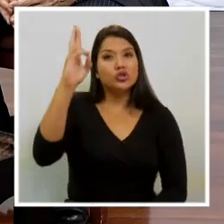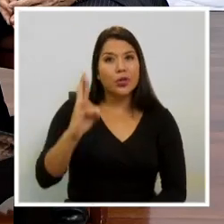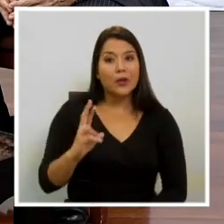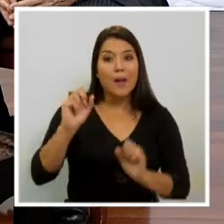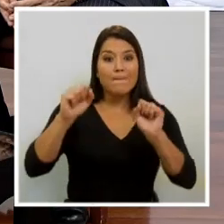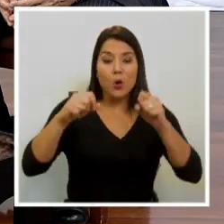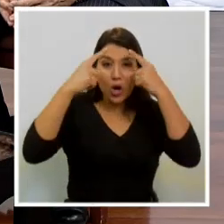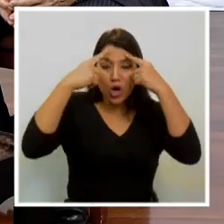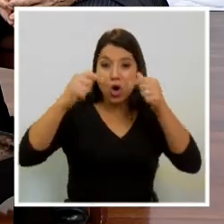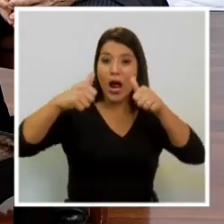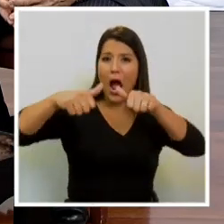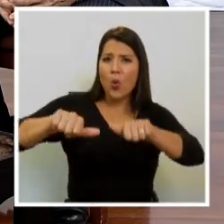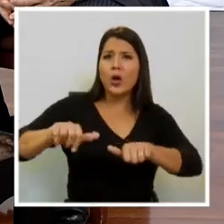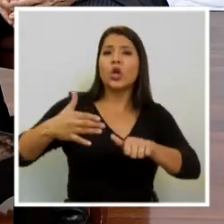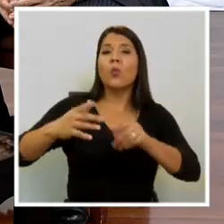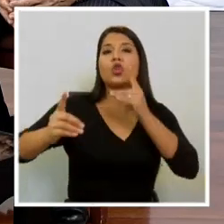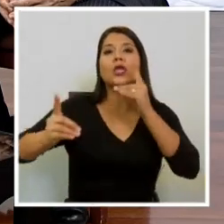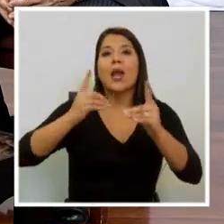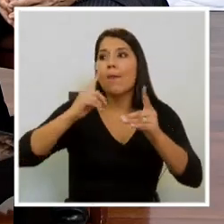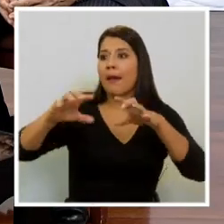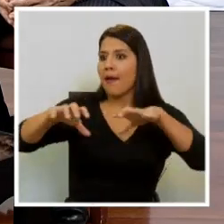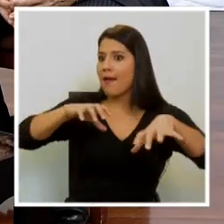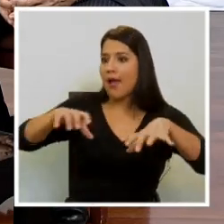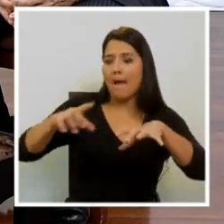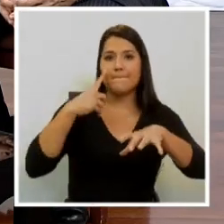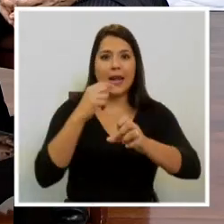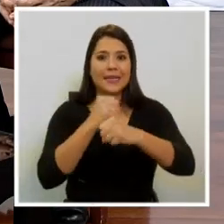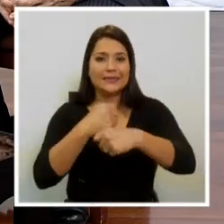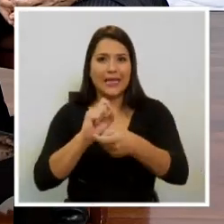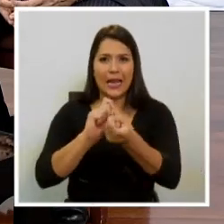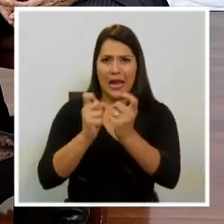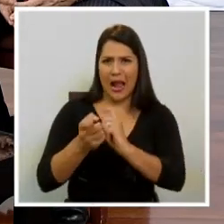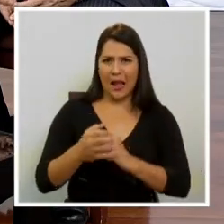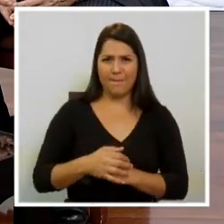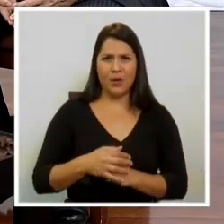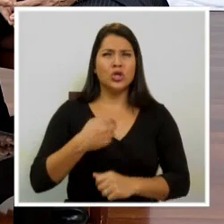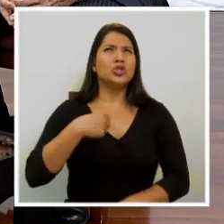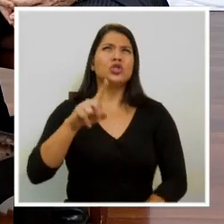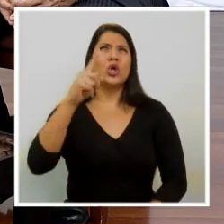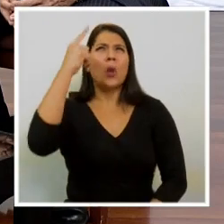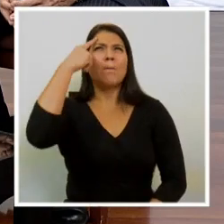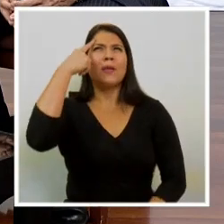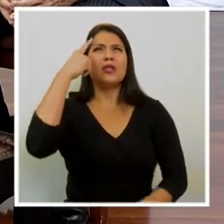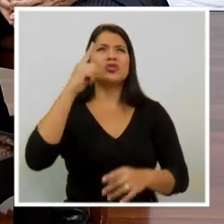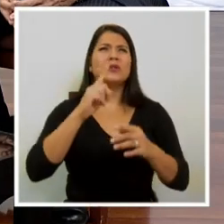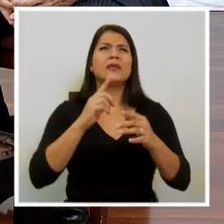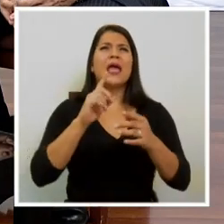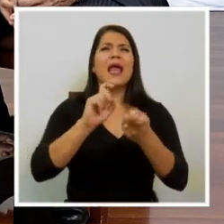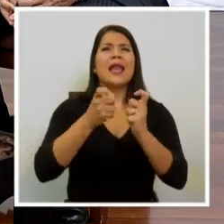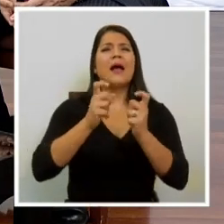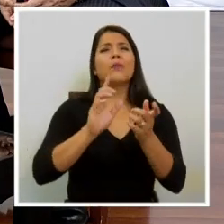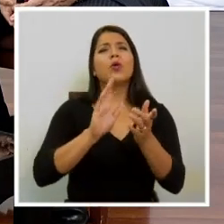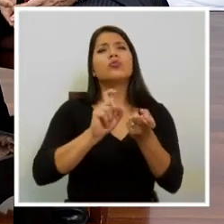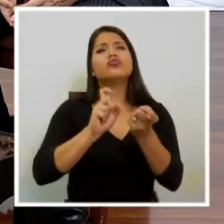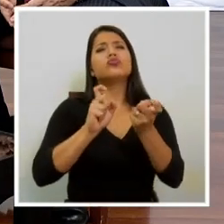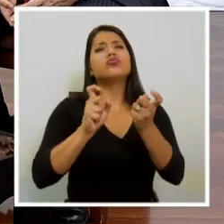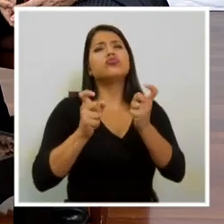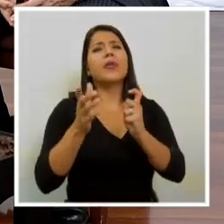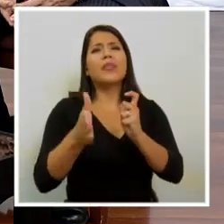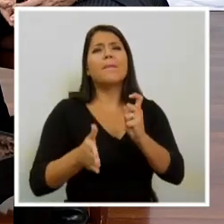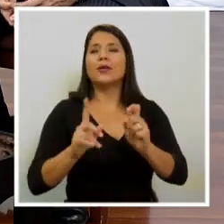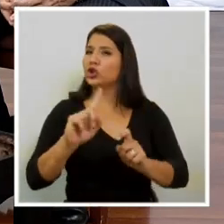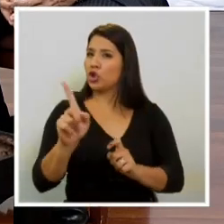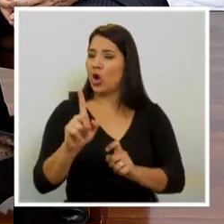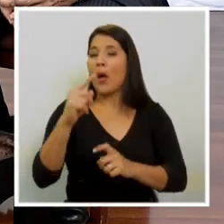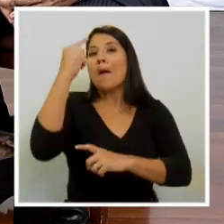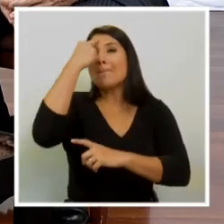de consenso es dialogar, pero para la acción, para el cambio. Yo no estoy tan seguro en bajar la gradualidad del cambio. Yo lo que diría es que hay que ajustar ese cambio en términos